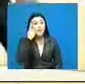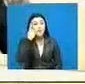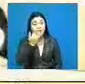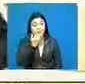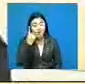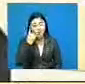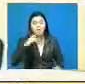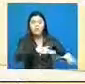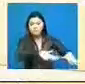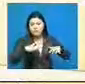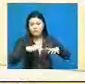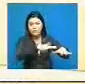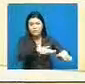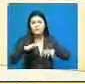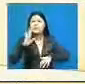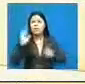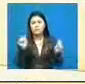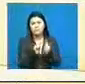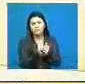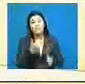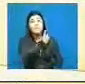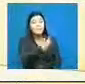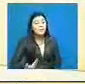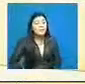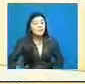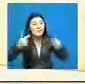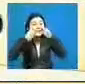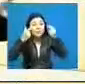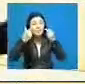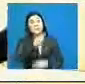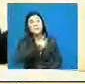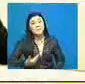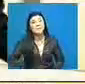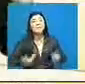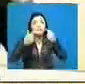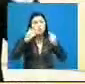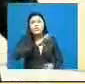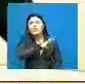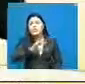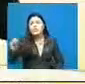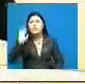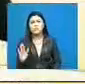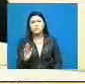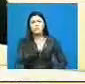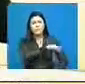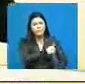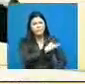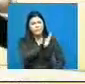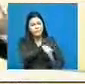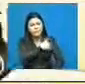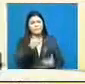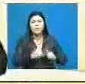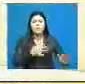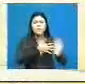en un evento que tuvimos con el señor presidente de la República, donde todos los ministros planteamos cuál es ese